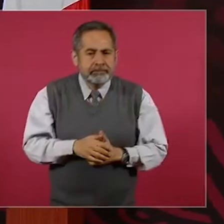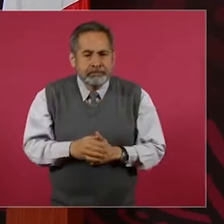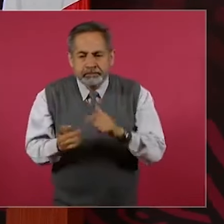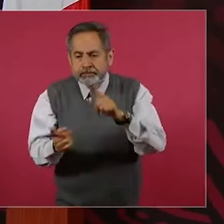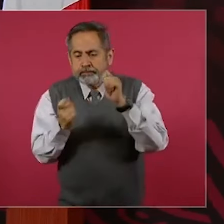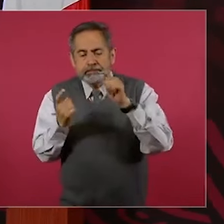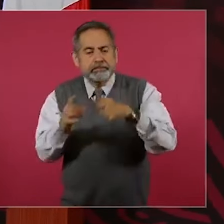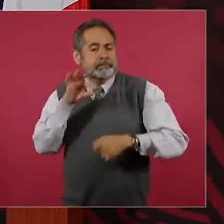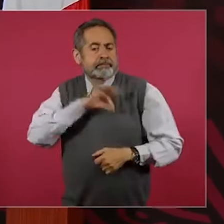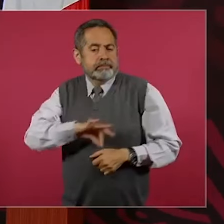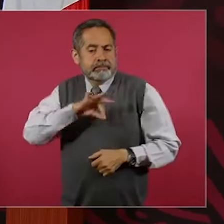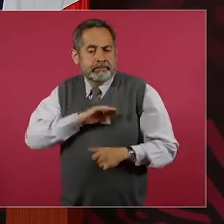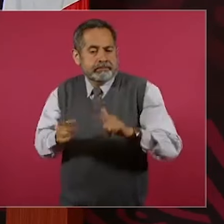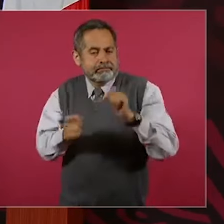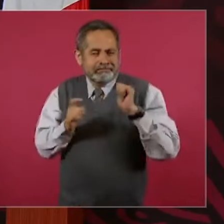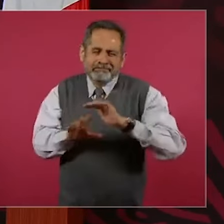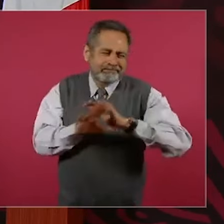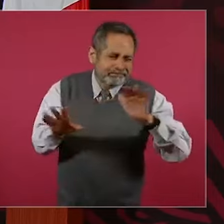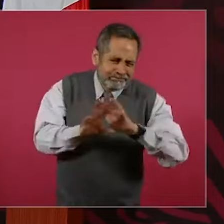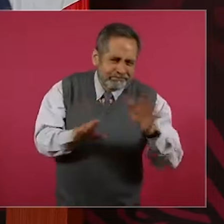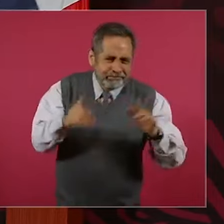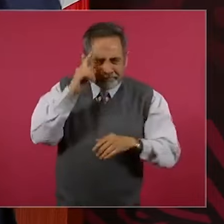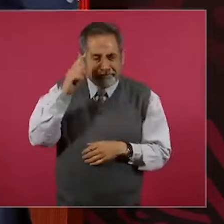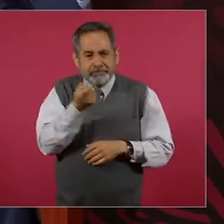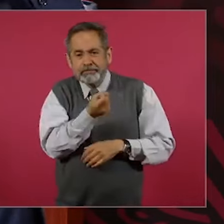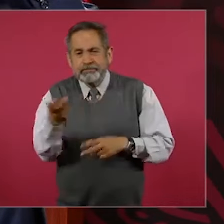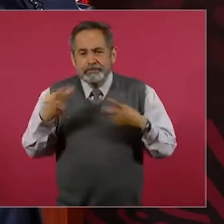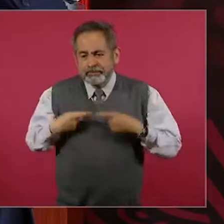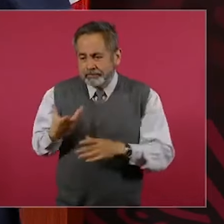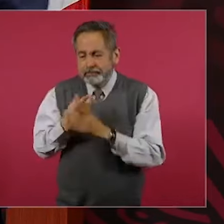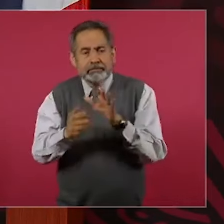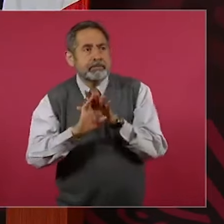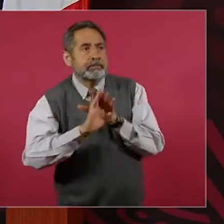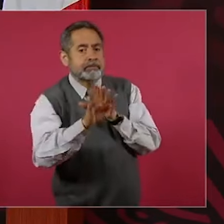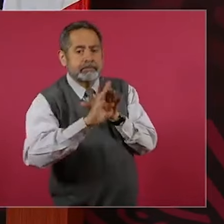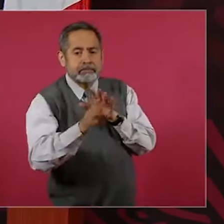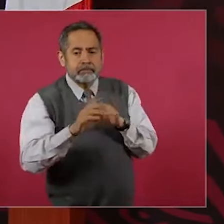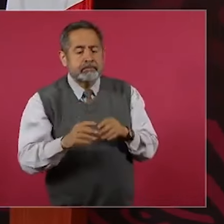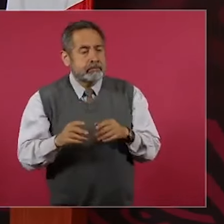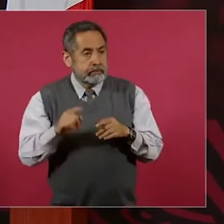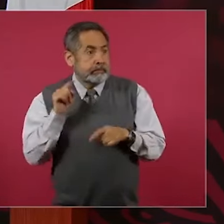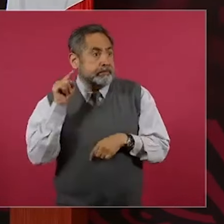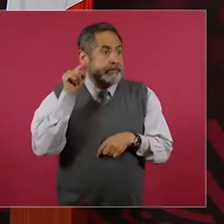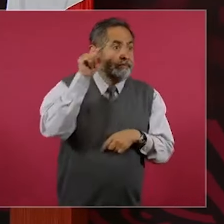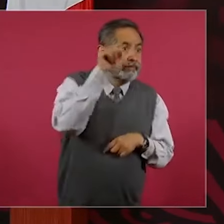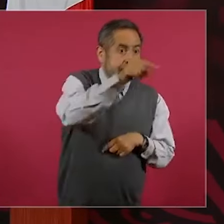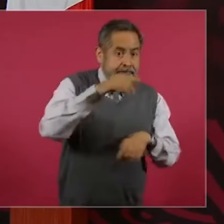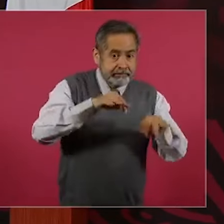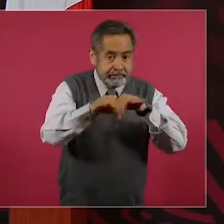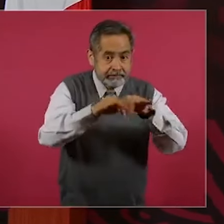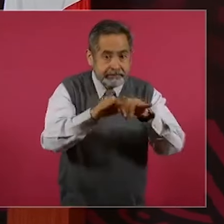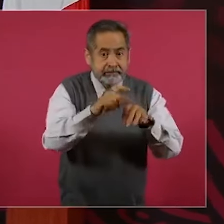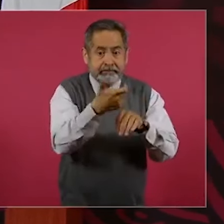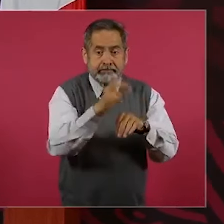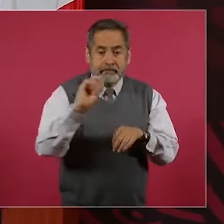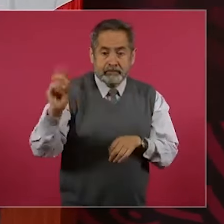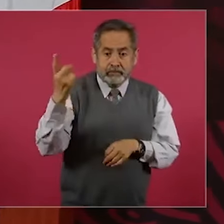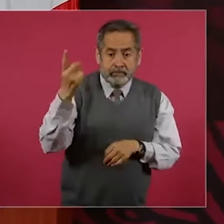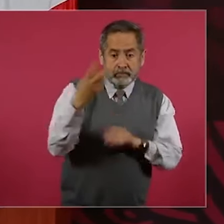las comisiones a los migrantes mexicanos que enviaban apoyo a sus